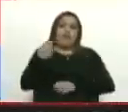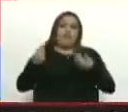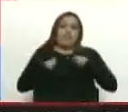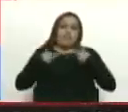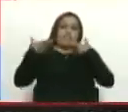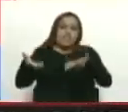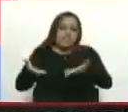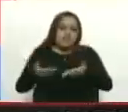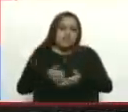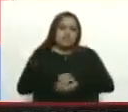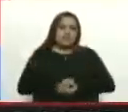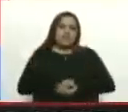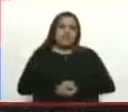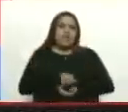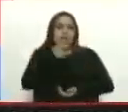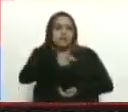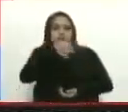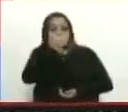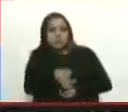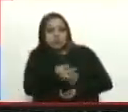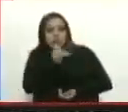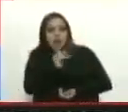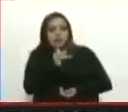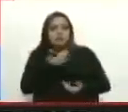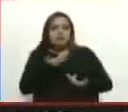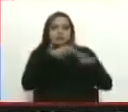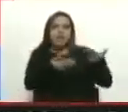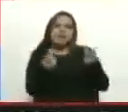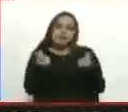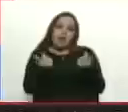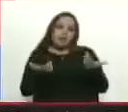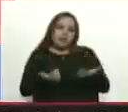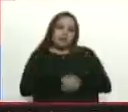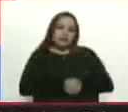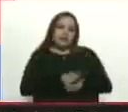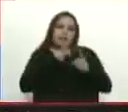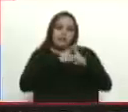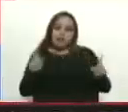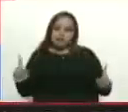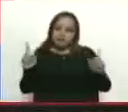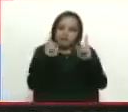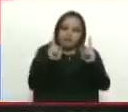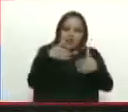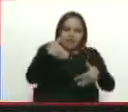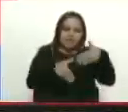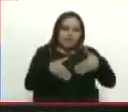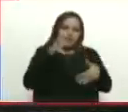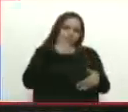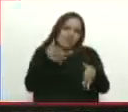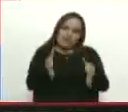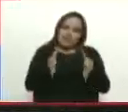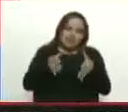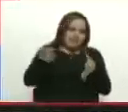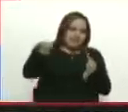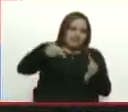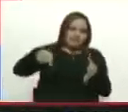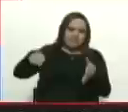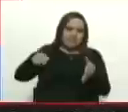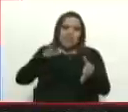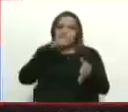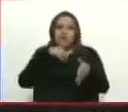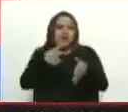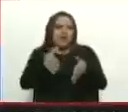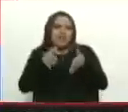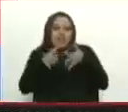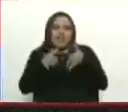cómo les garantizan que les den plata. Ahora, en una confrontación no nos van a ganar, no le van a ganar a Nicolás,